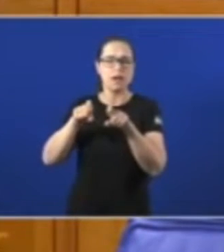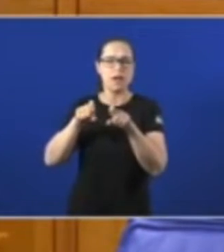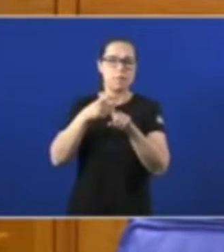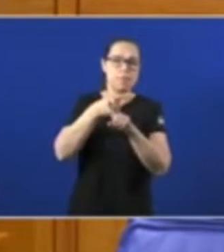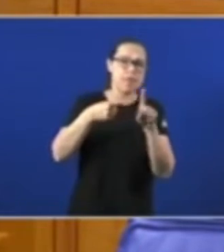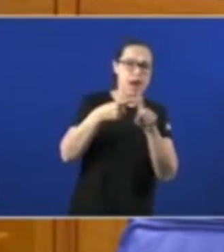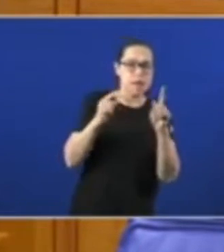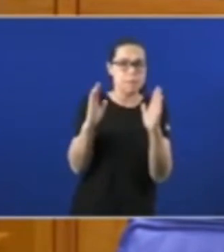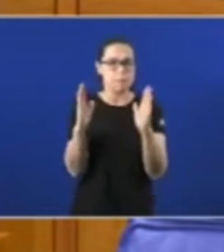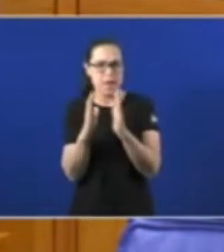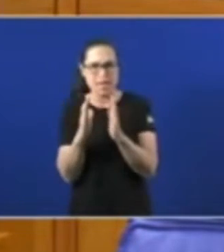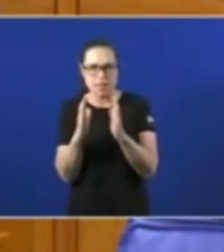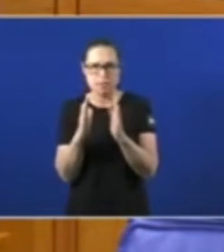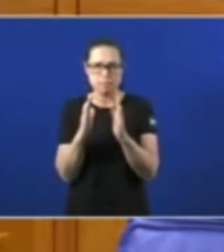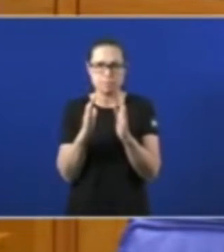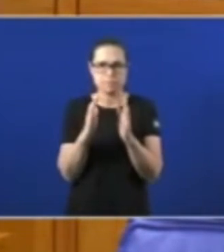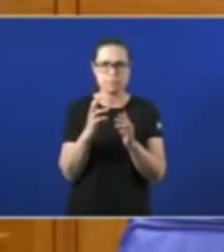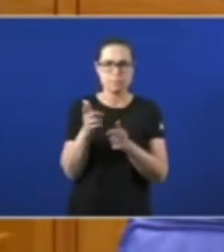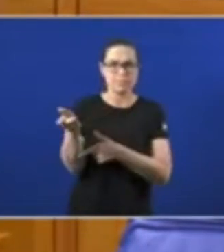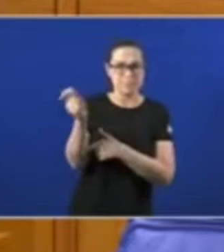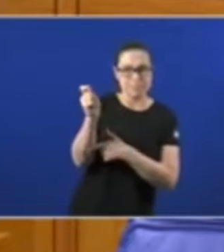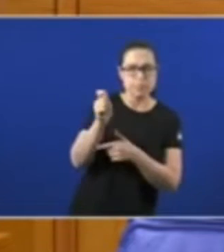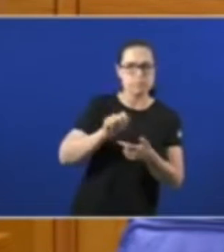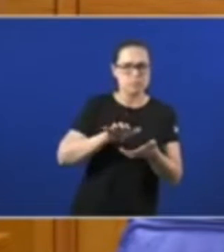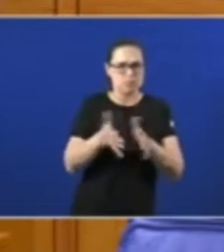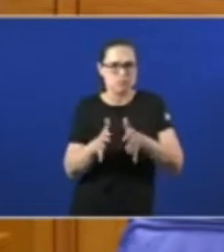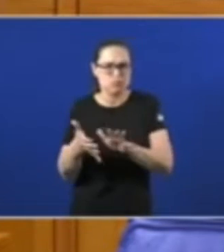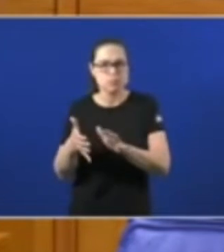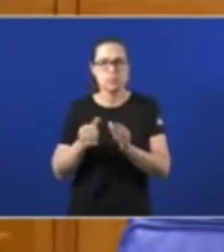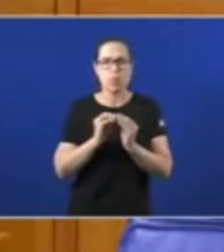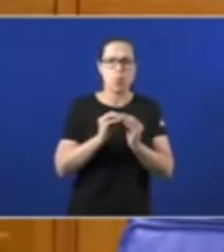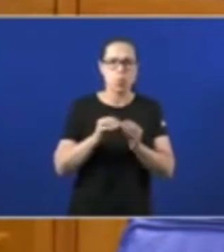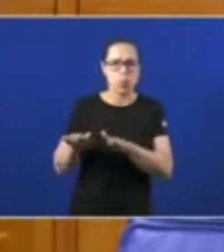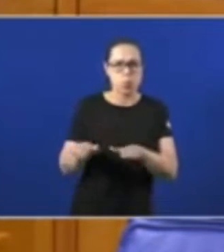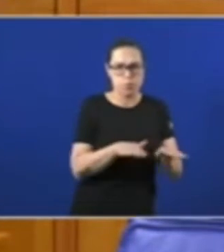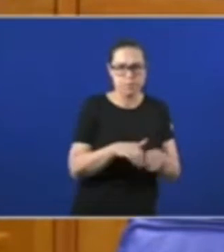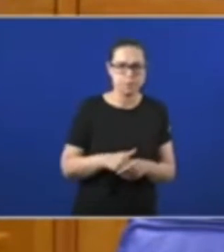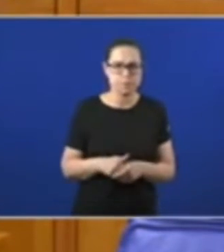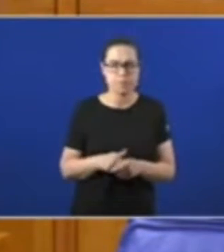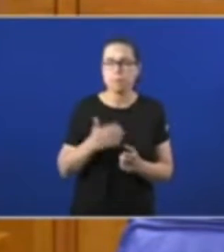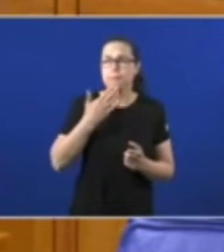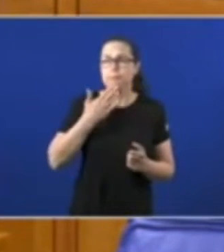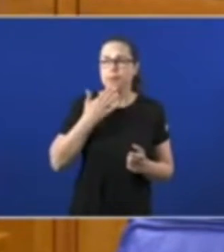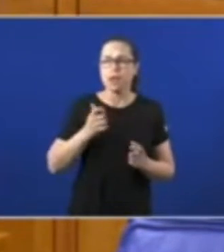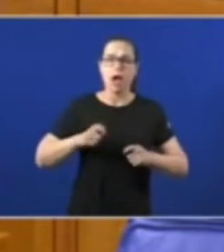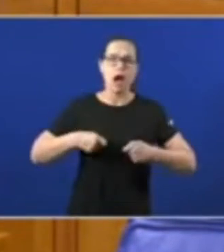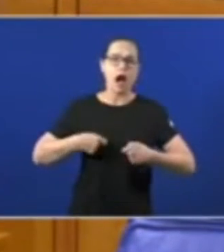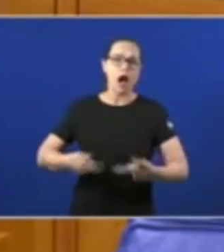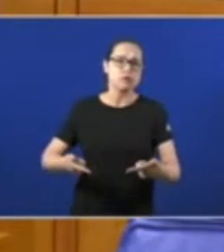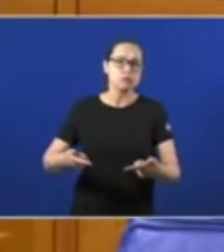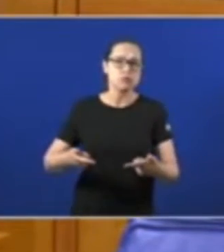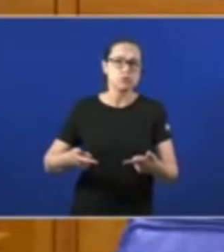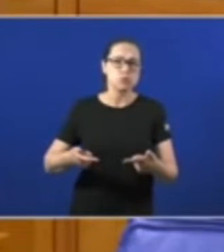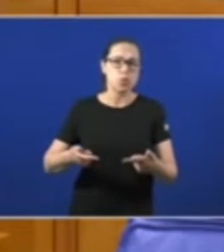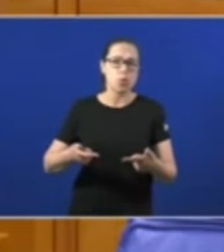transformador e que teen varias finalidades entre elas cubrir todos aqueles ces que signifiquen un